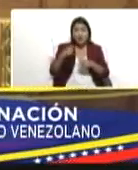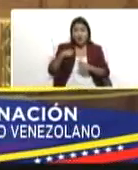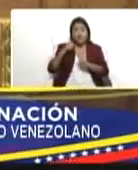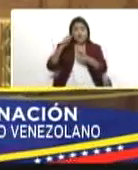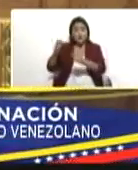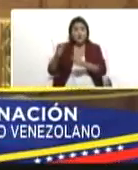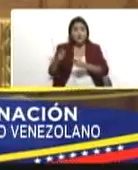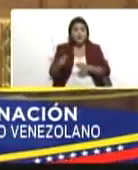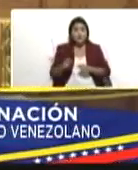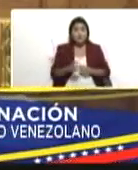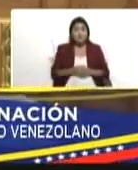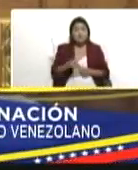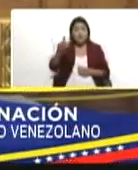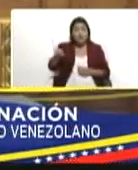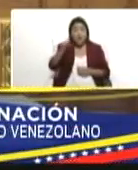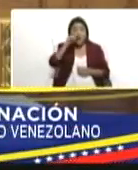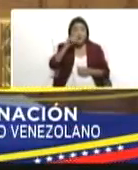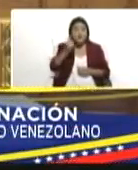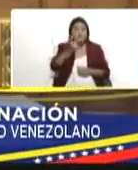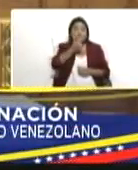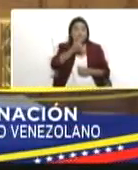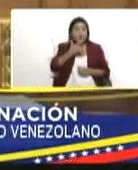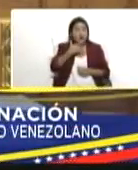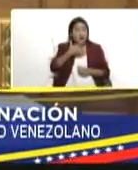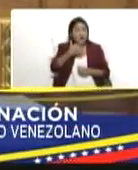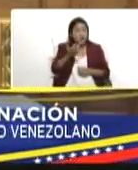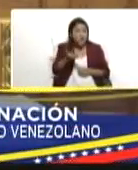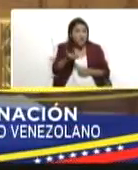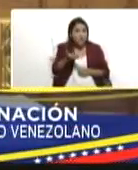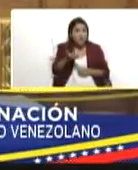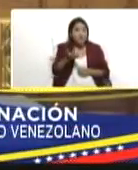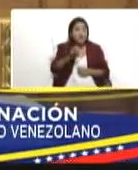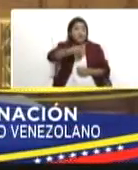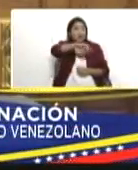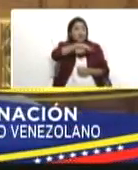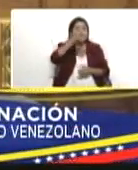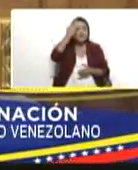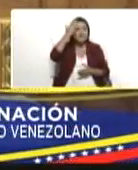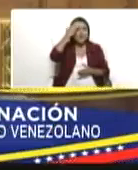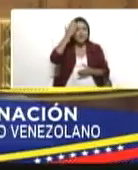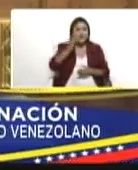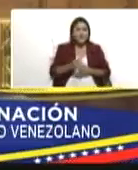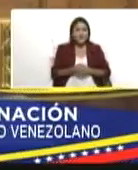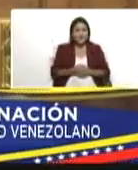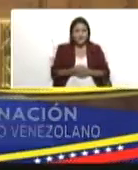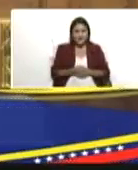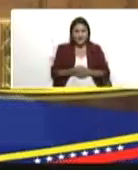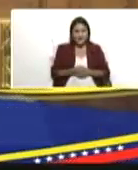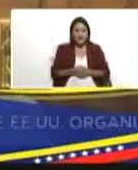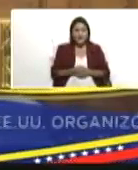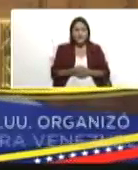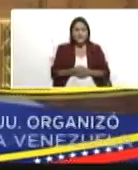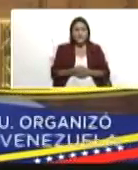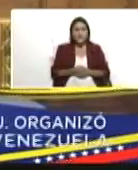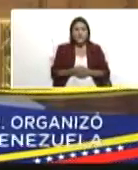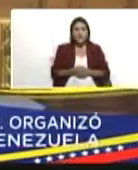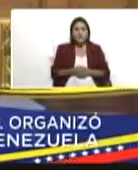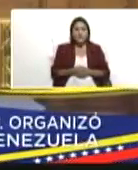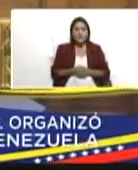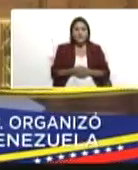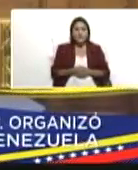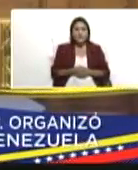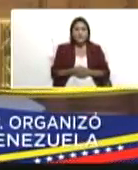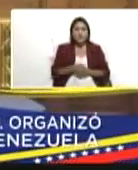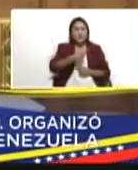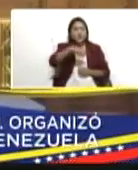algún error cometió para que nos enterábamos en la pista estábamos